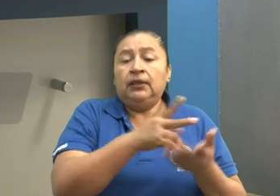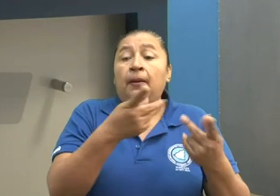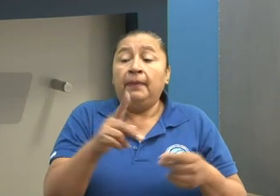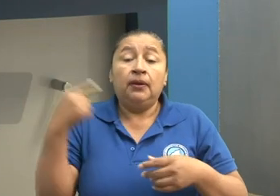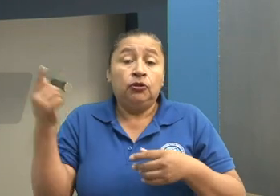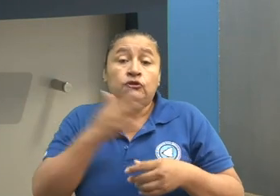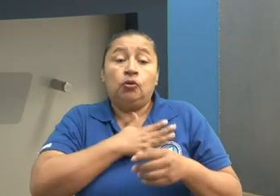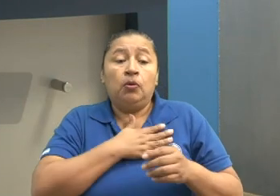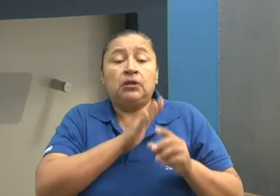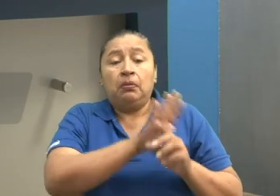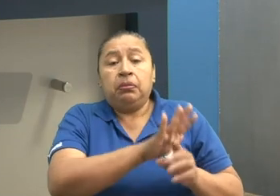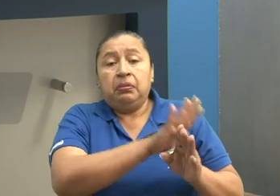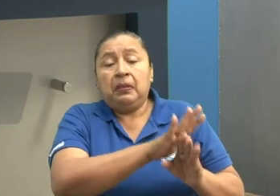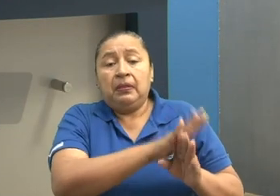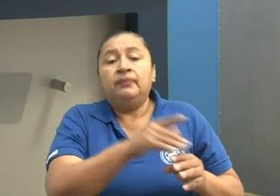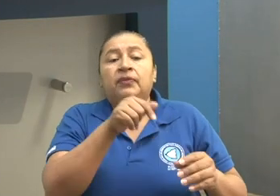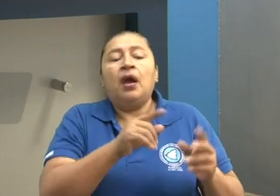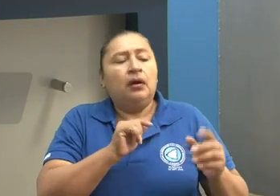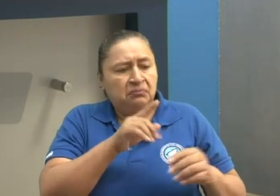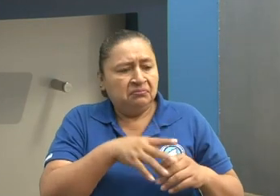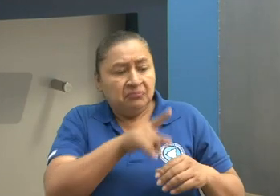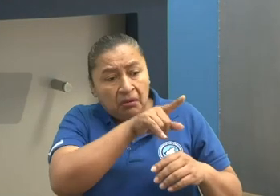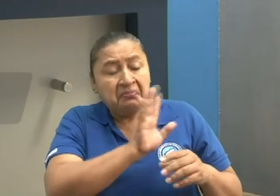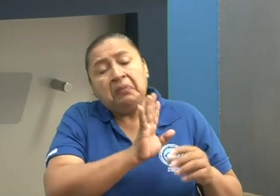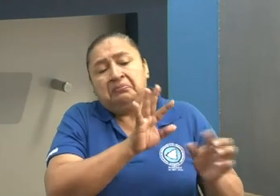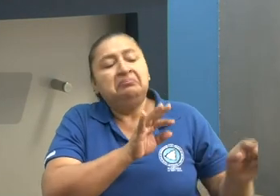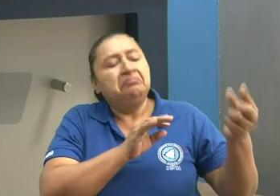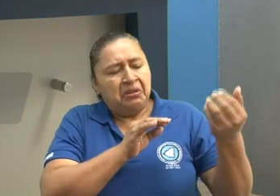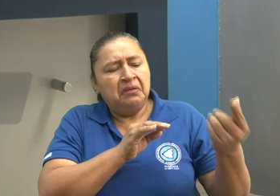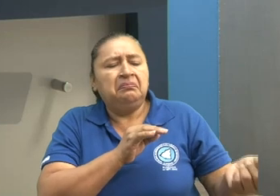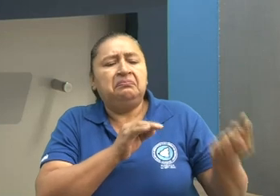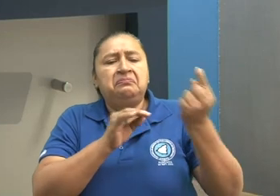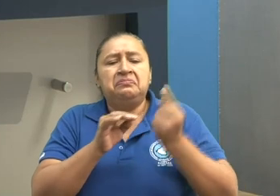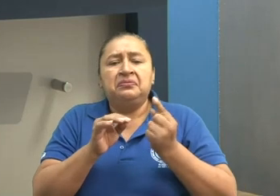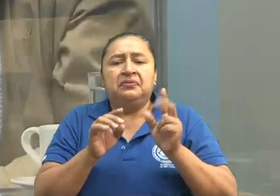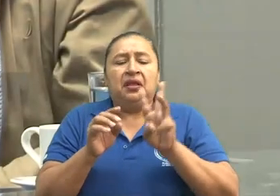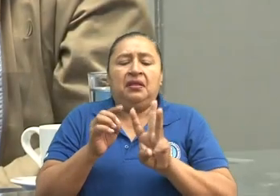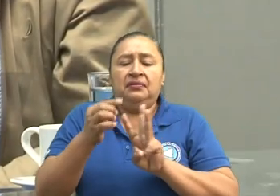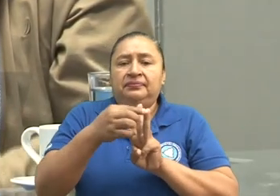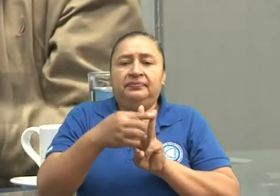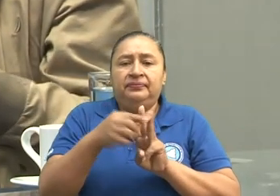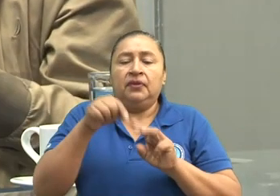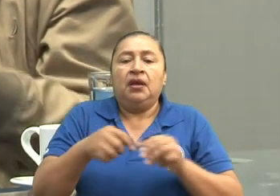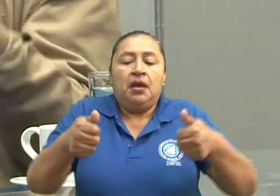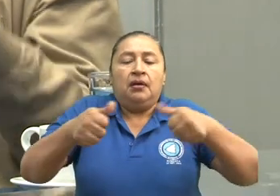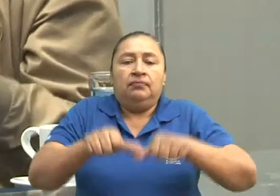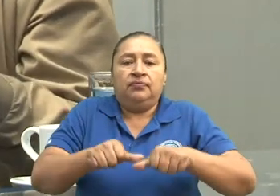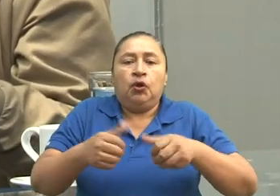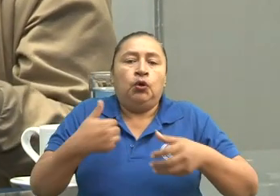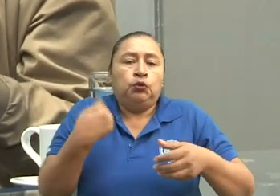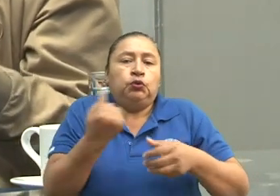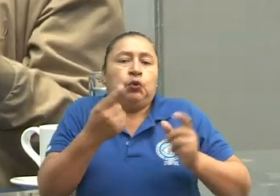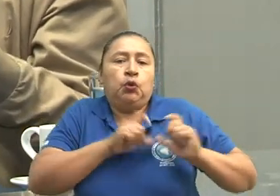Somoza les dio, pues lo hizo parte de una junta de gobierno, ¿verdad? Que fue el conocido Pacto Cupiacumi, un solo